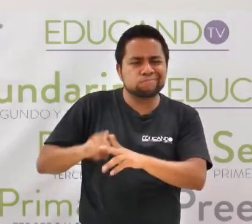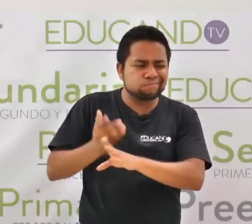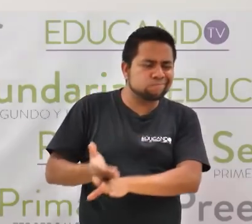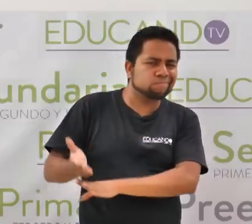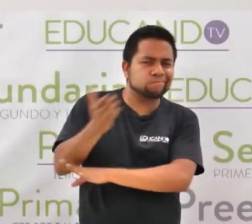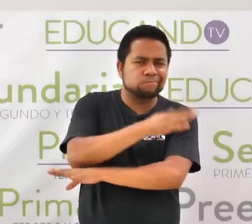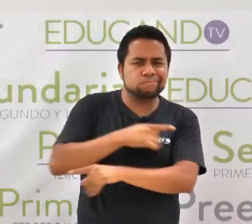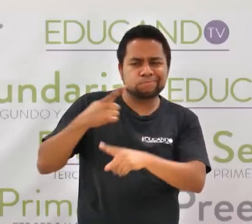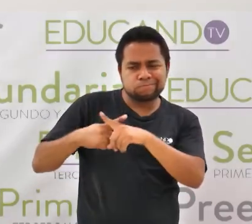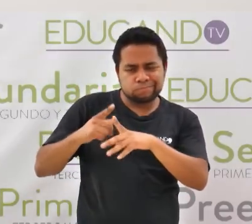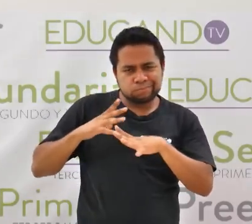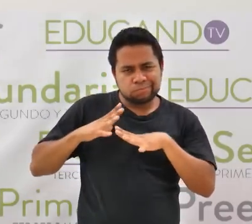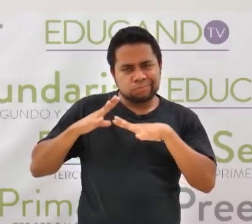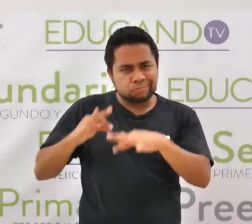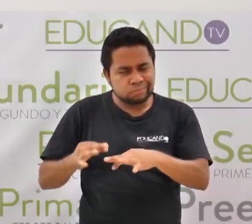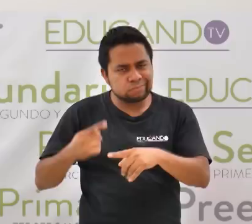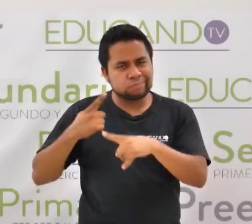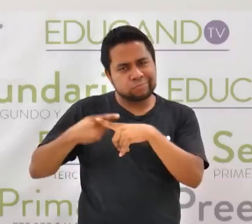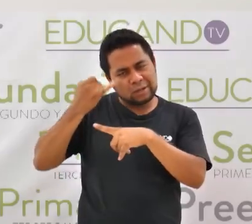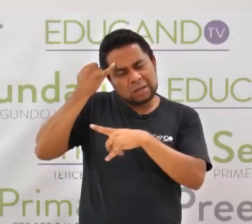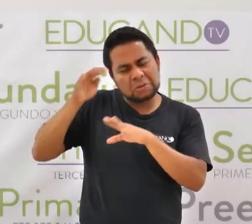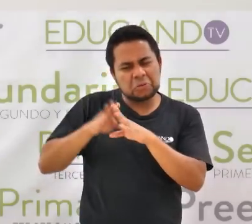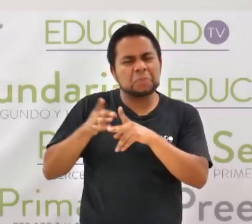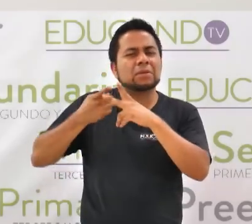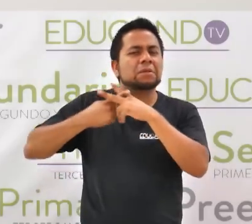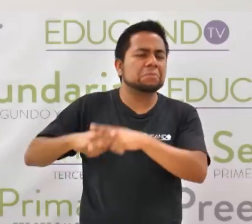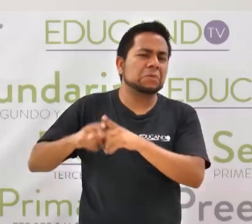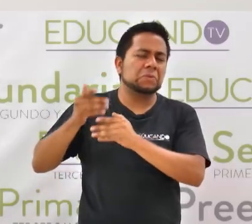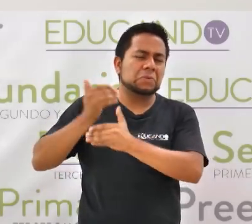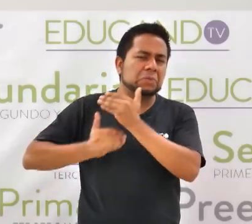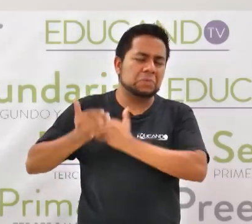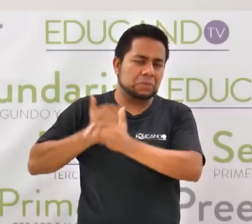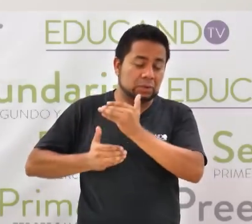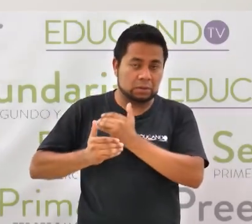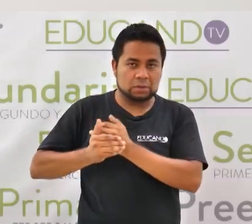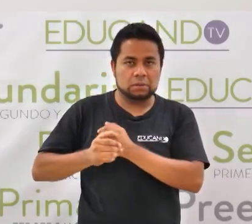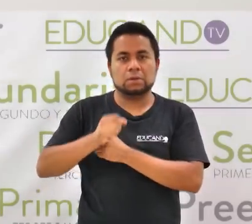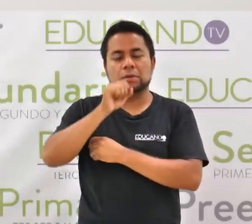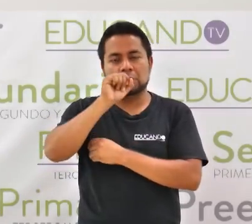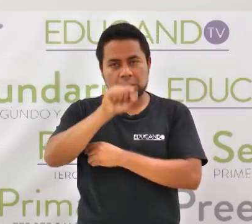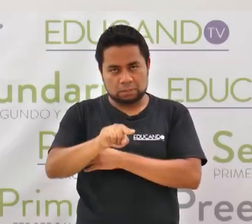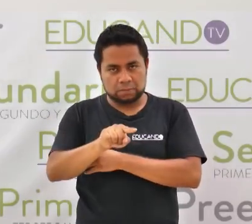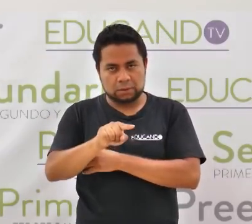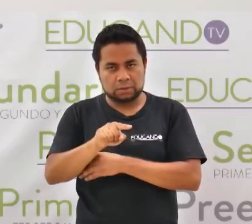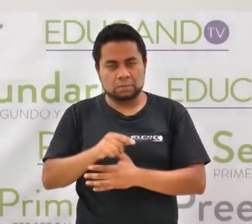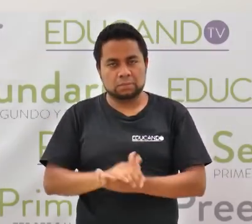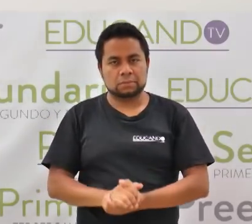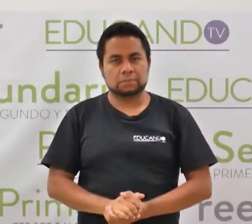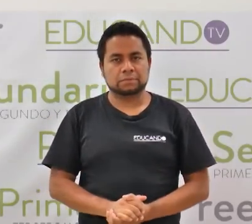Historia de la historieta. También vimos el concepto